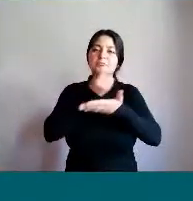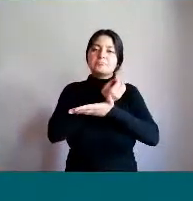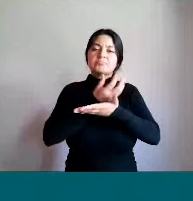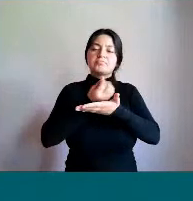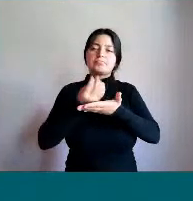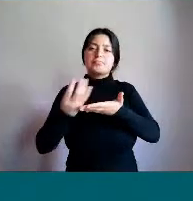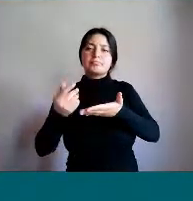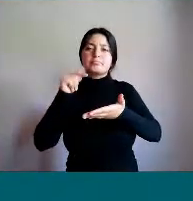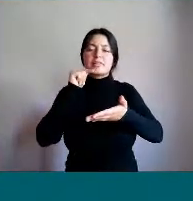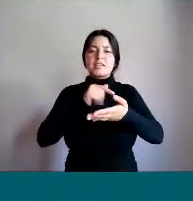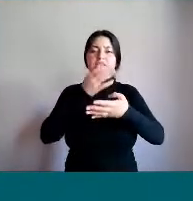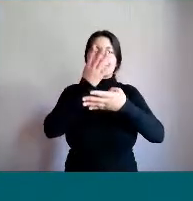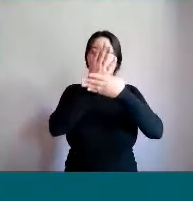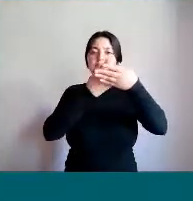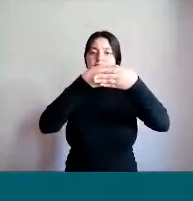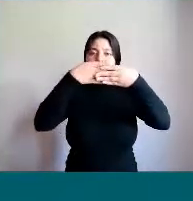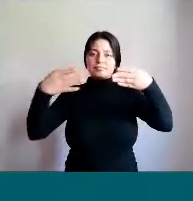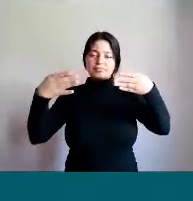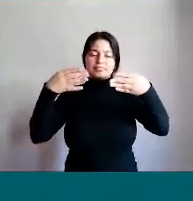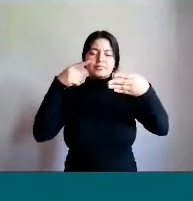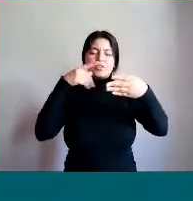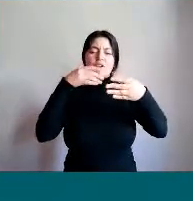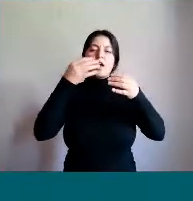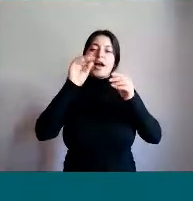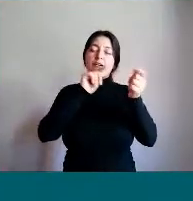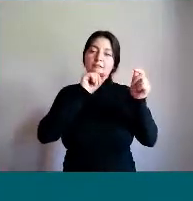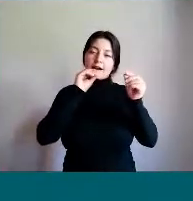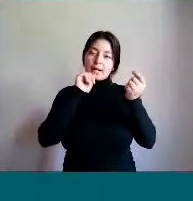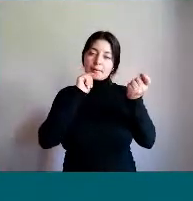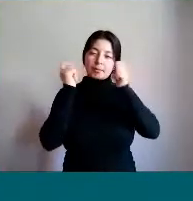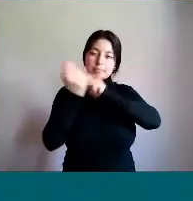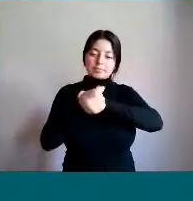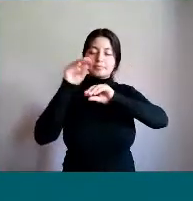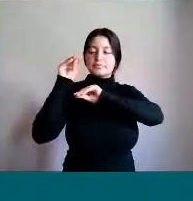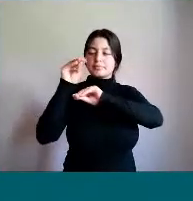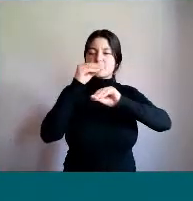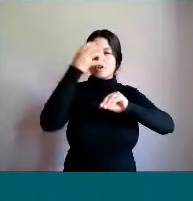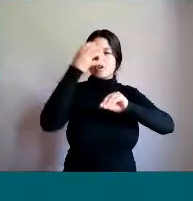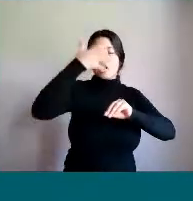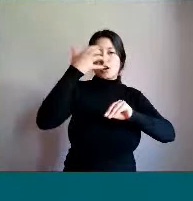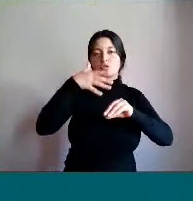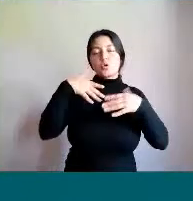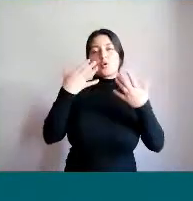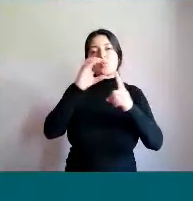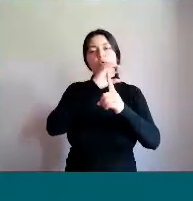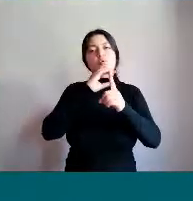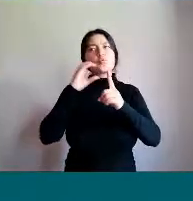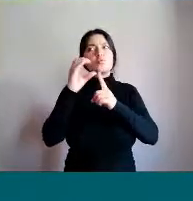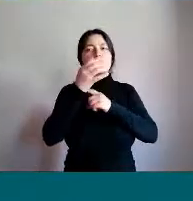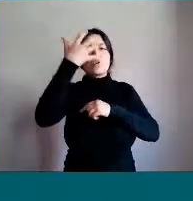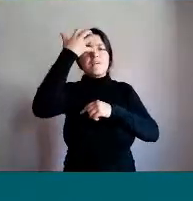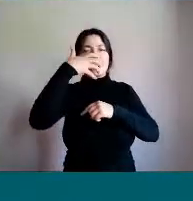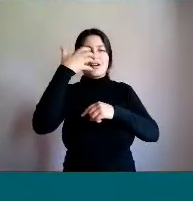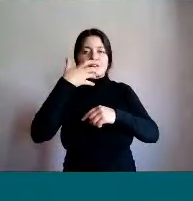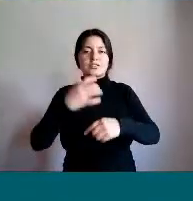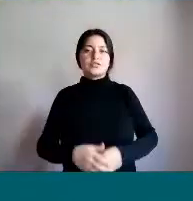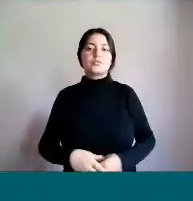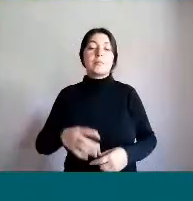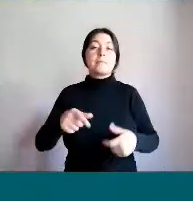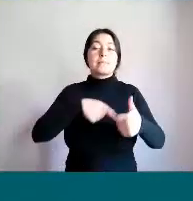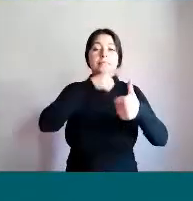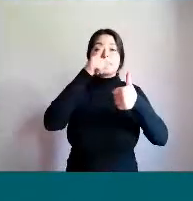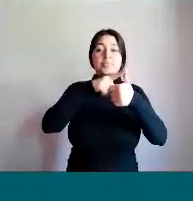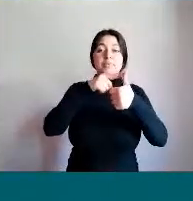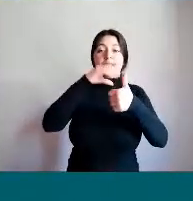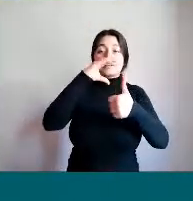evaluación vamos a poder cambiar la cultura, ¿vale? Por un lado, entender que lo que prevalece en la evaluación es el criterio y el estándar. Que ese